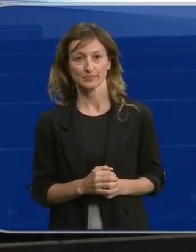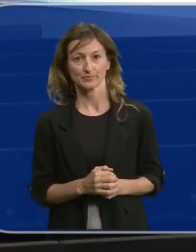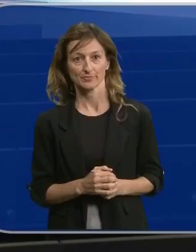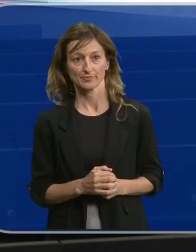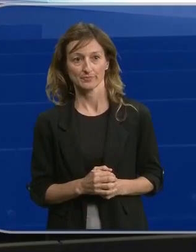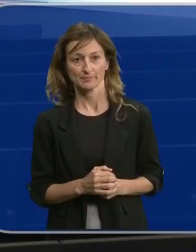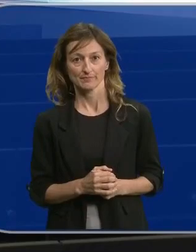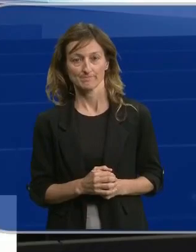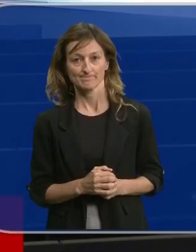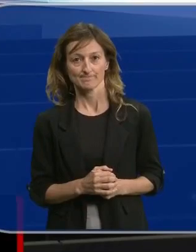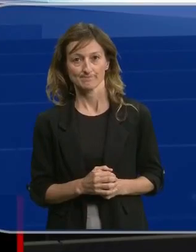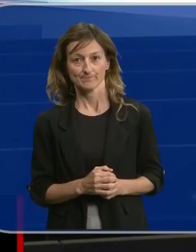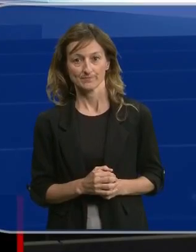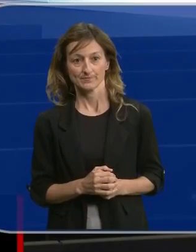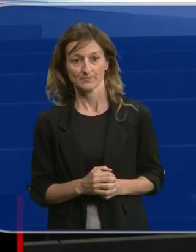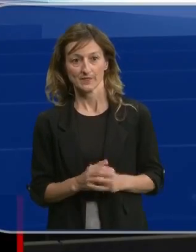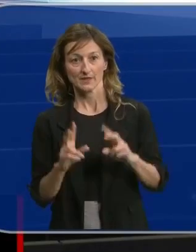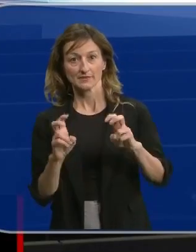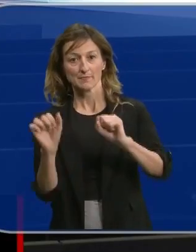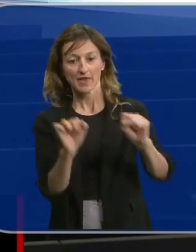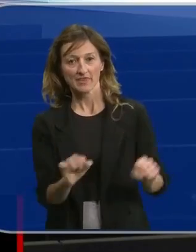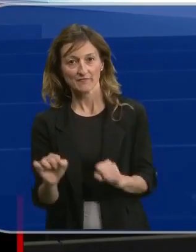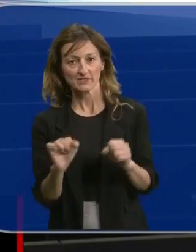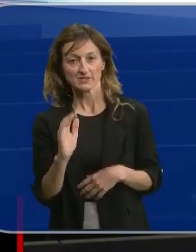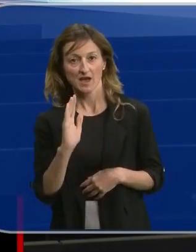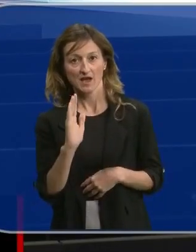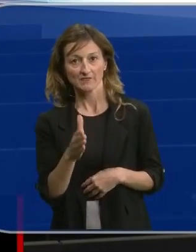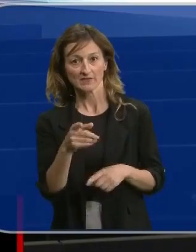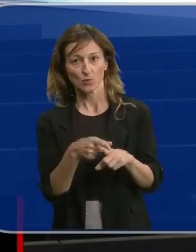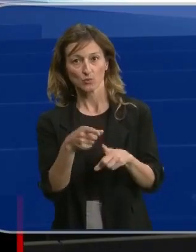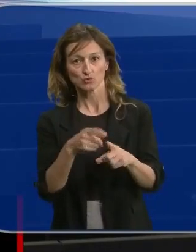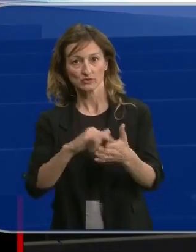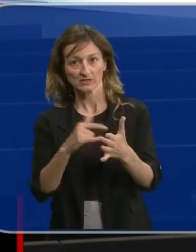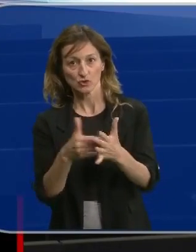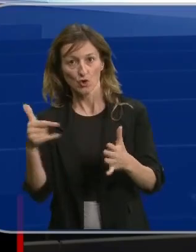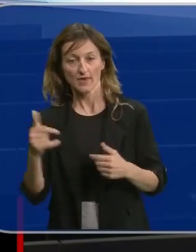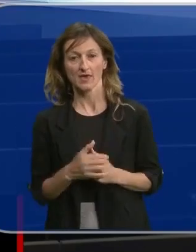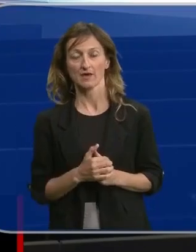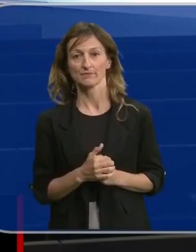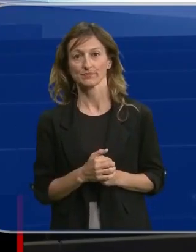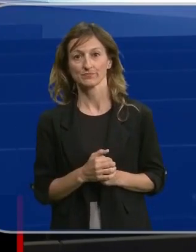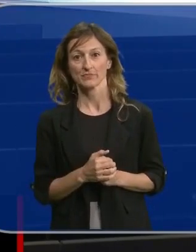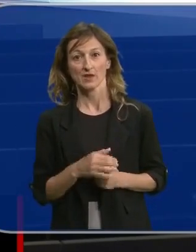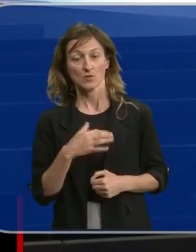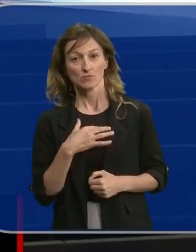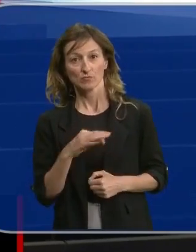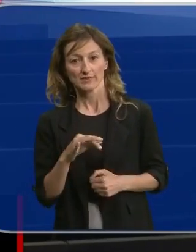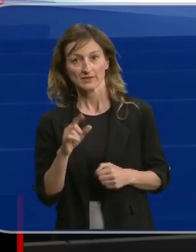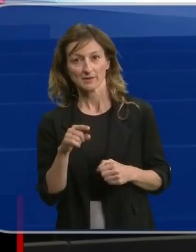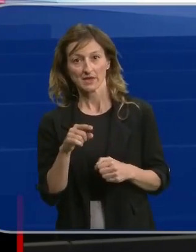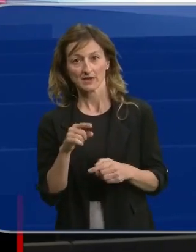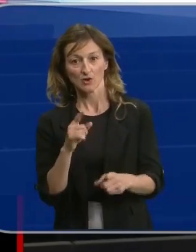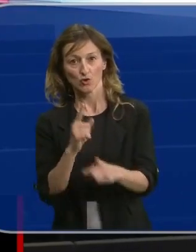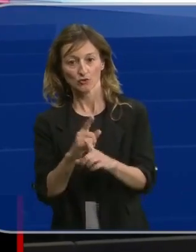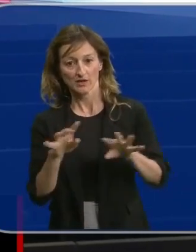juns El Mundo de la de la defensa cada vez está más afectado por el uso de la tecnología y por lo tanto la posibilidad de que un ciberataque